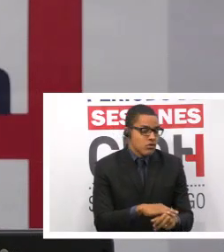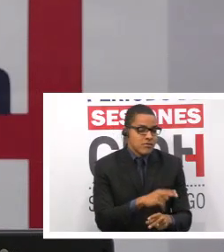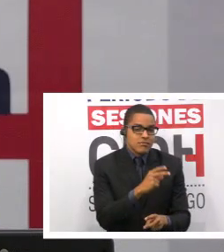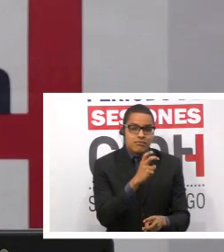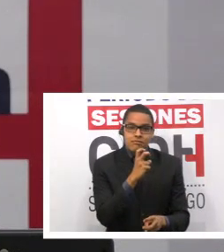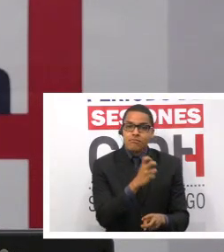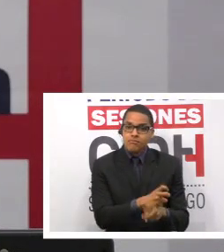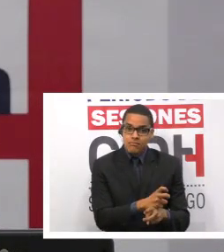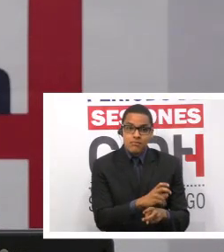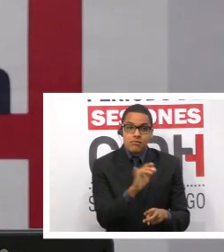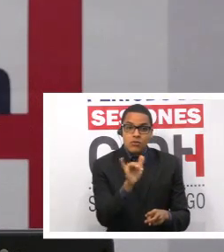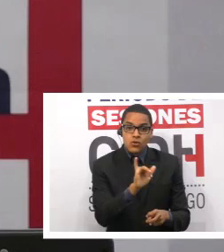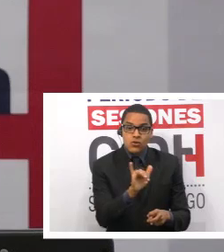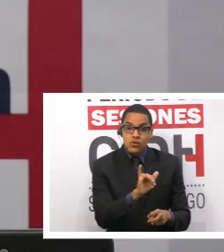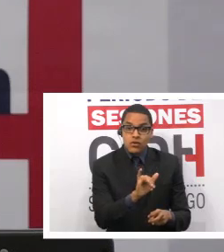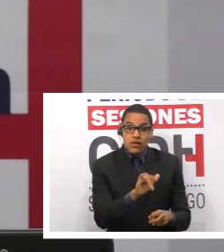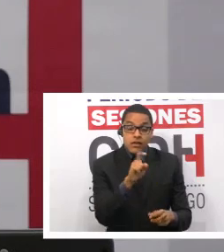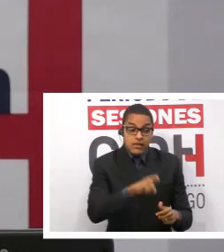andén